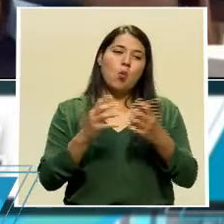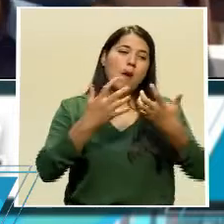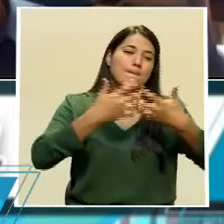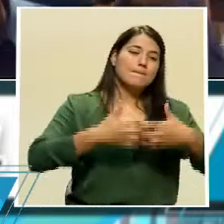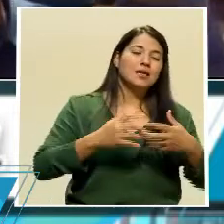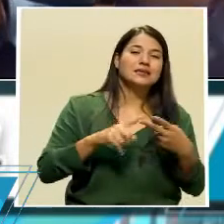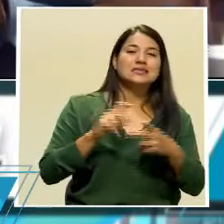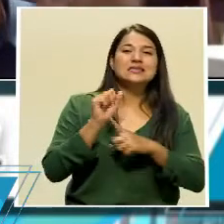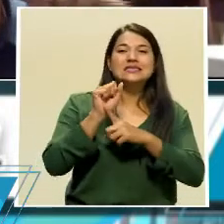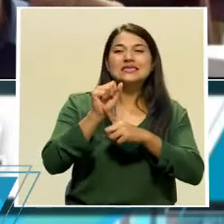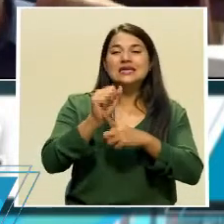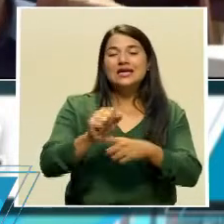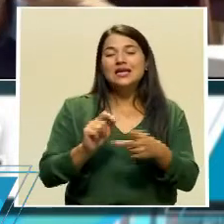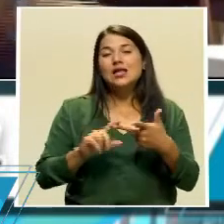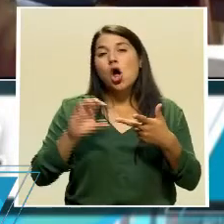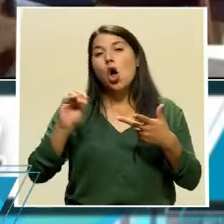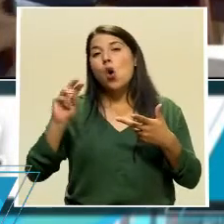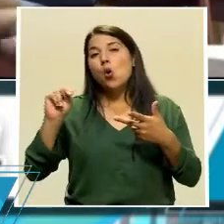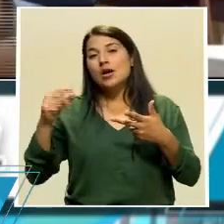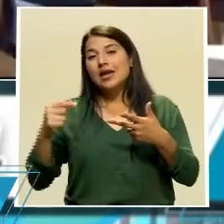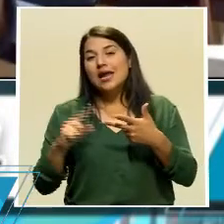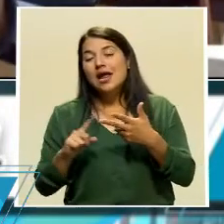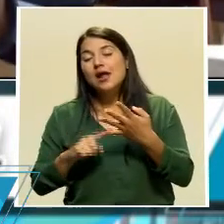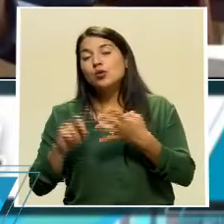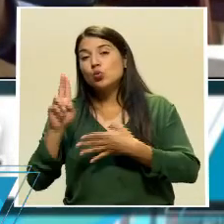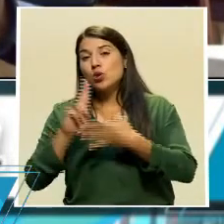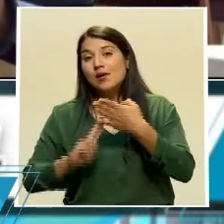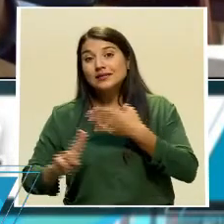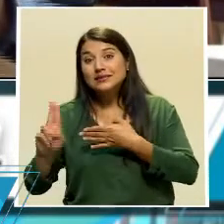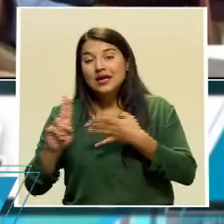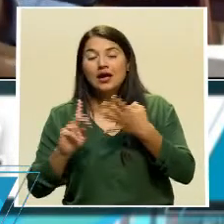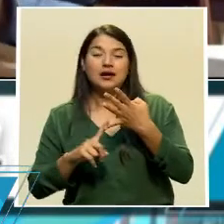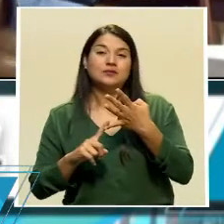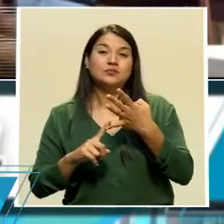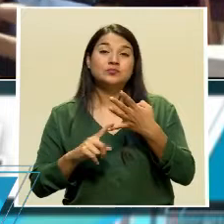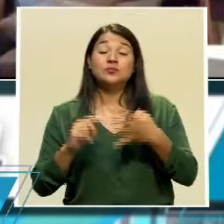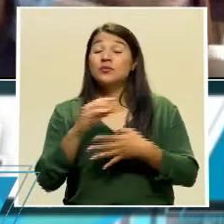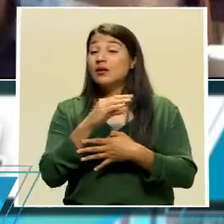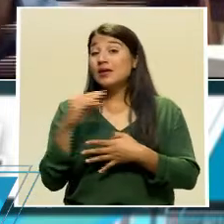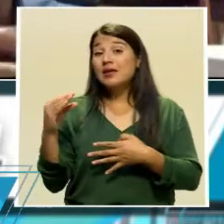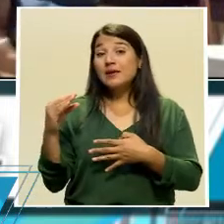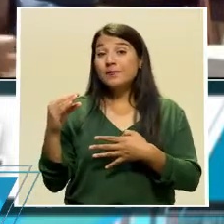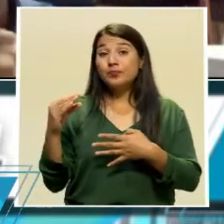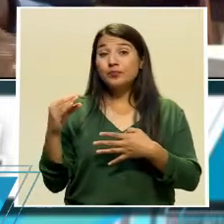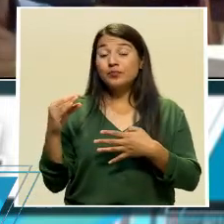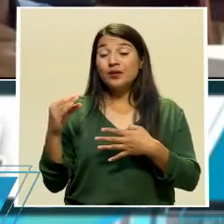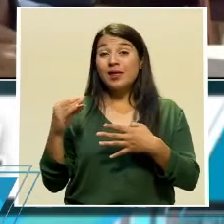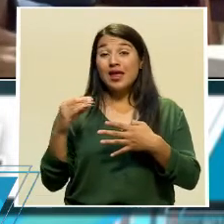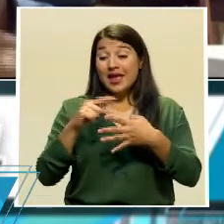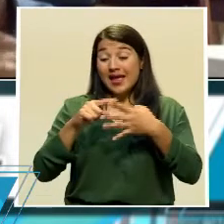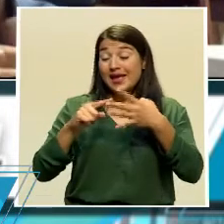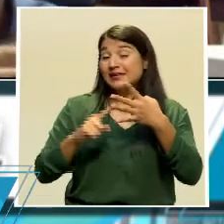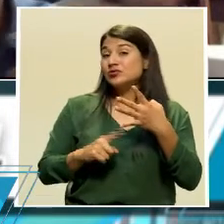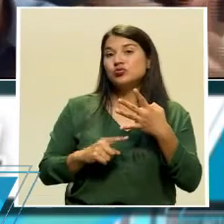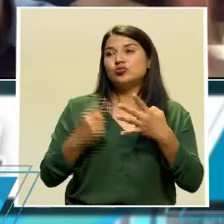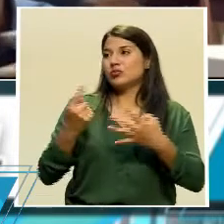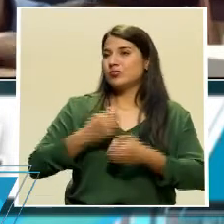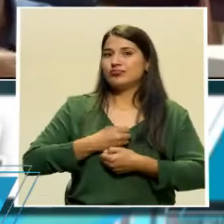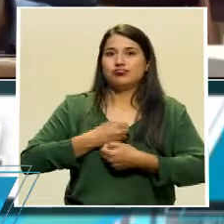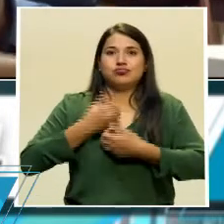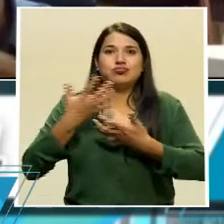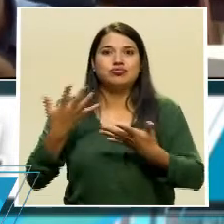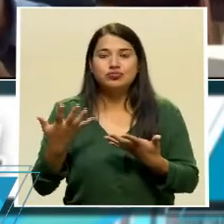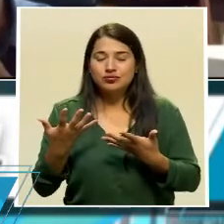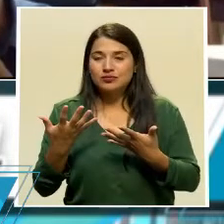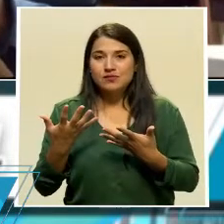sindicatos, están las ONGs, están las universidades, y ellas pues se van a manifestar pues lógicamente de